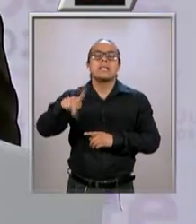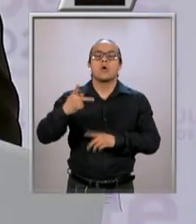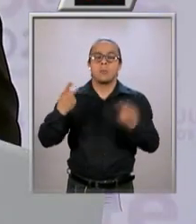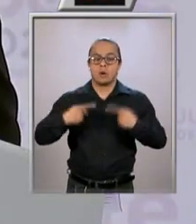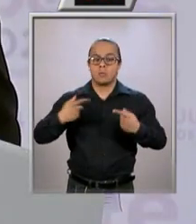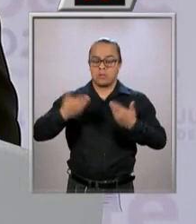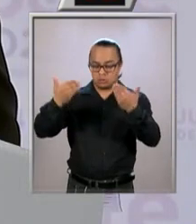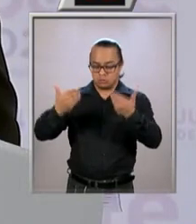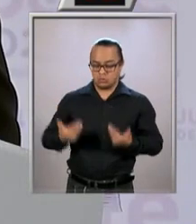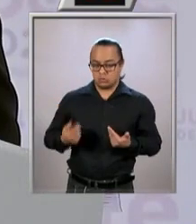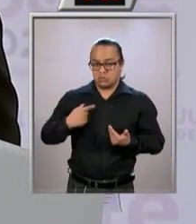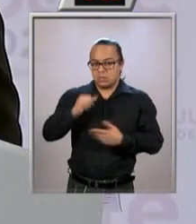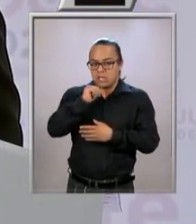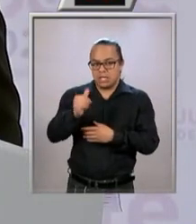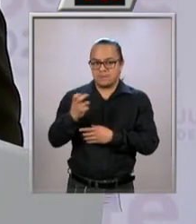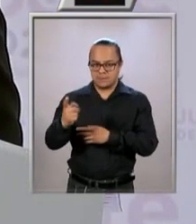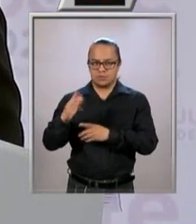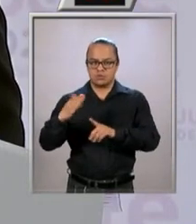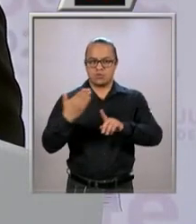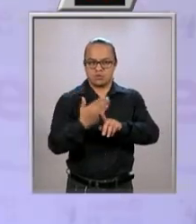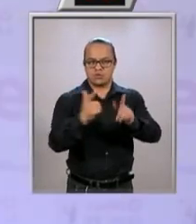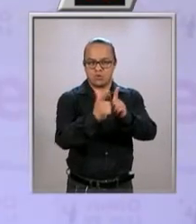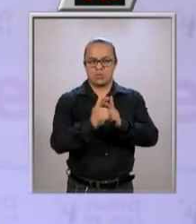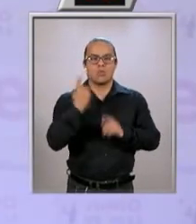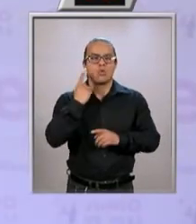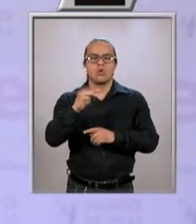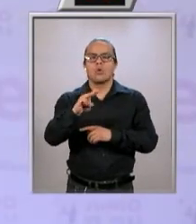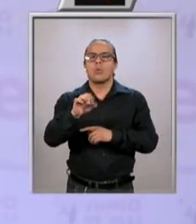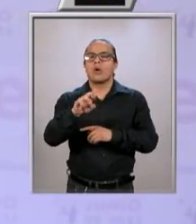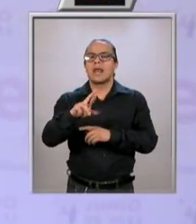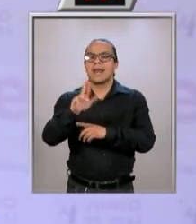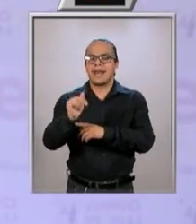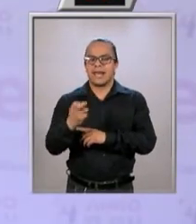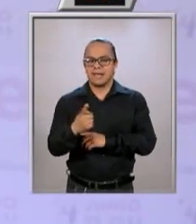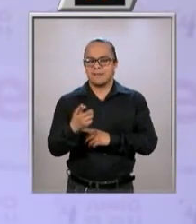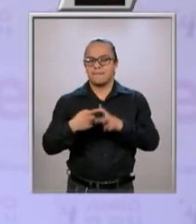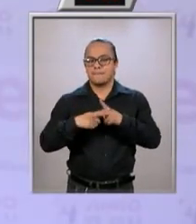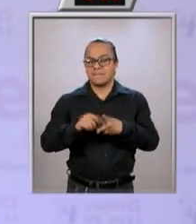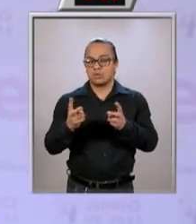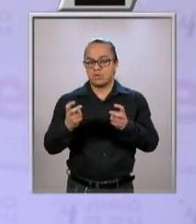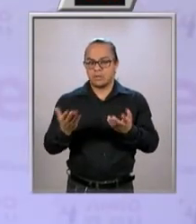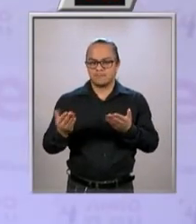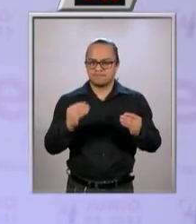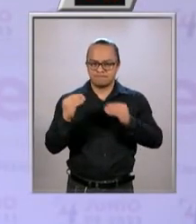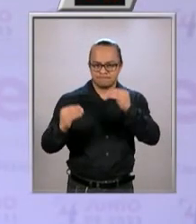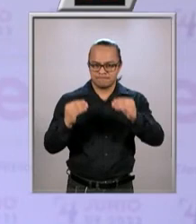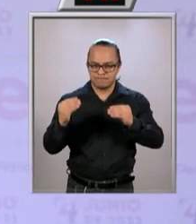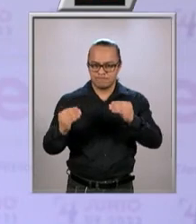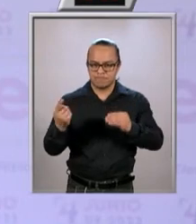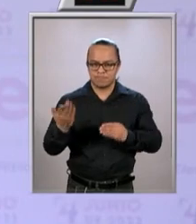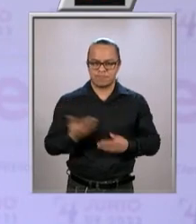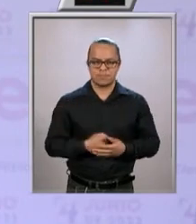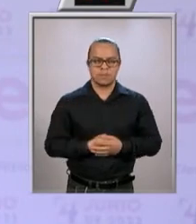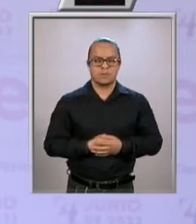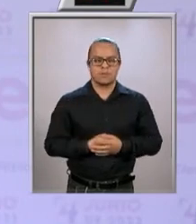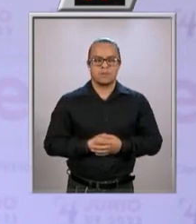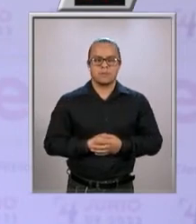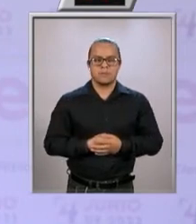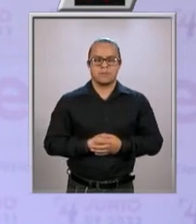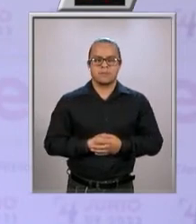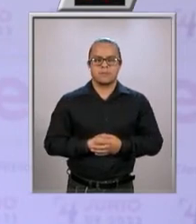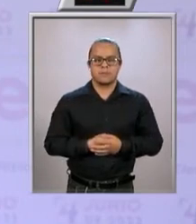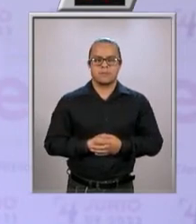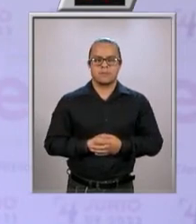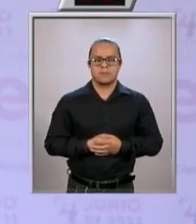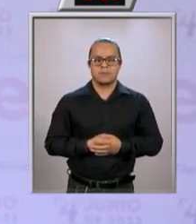la multa fue para el partido Moreno Yo creo que ahí es donde empieza el error decía se decía es que la maestra